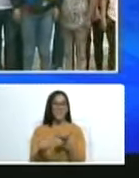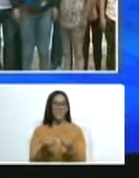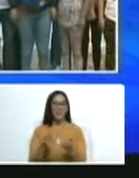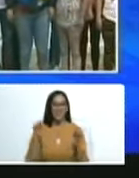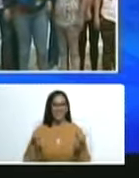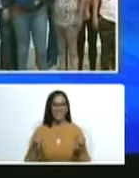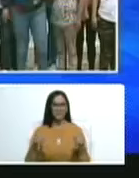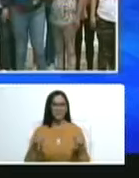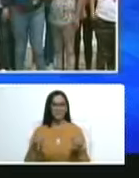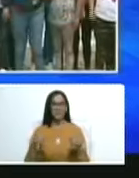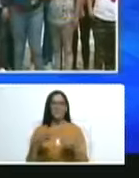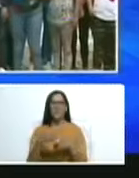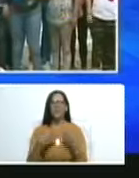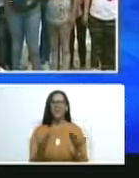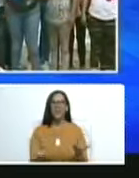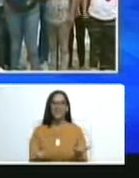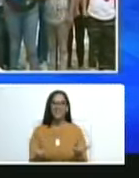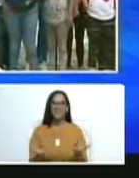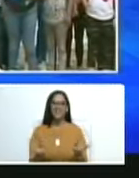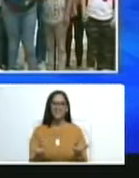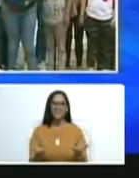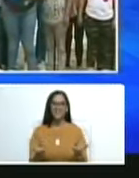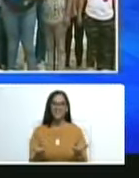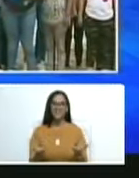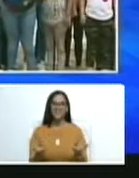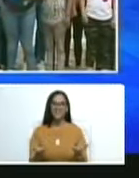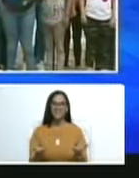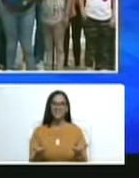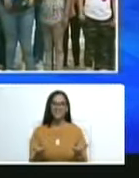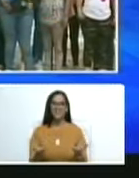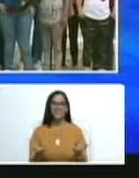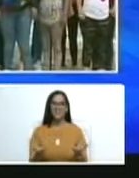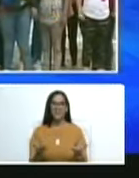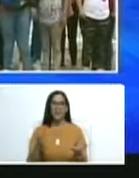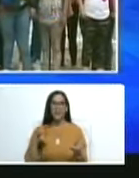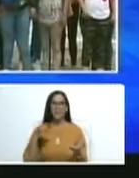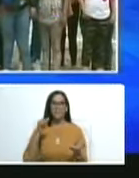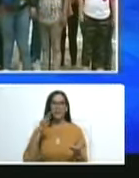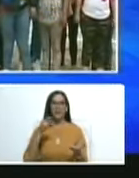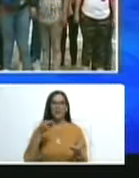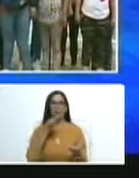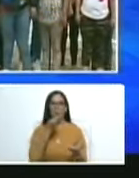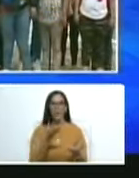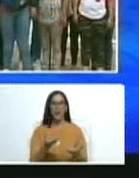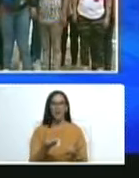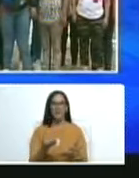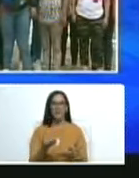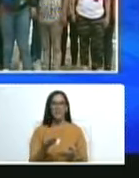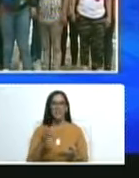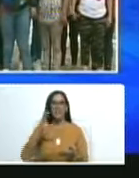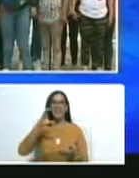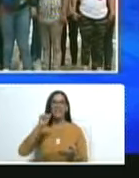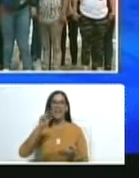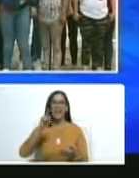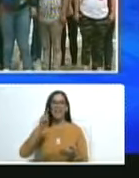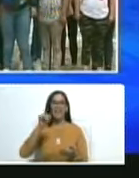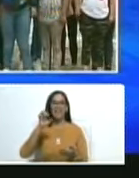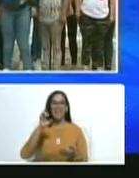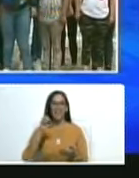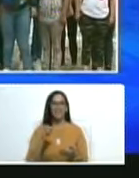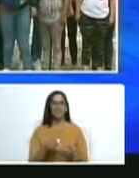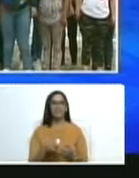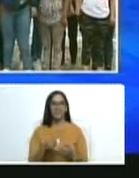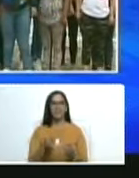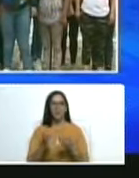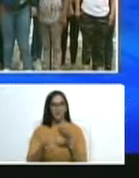dar? ¿Ah? Pargo, pargo es bueno. Carite también. Bueno,